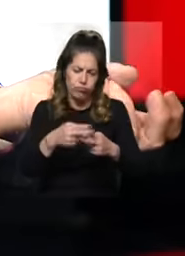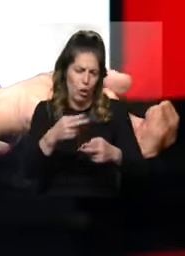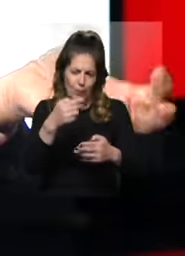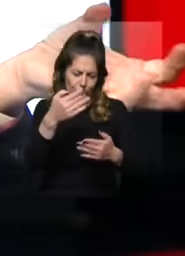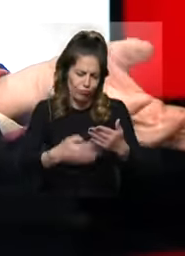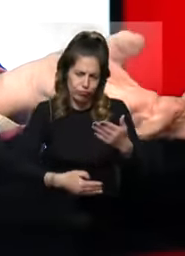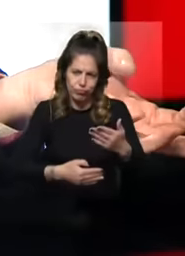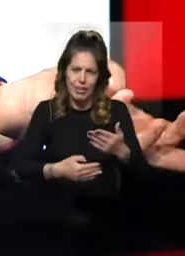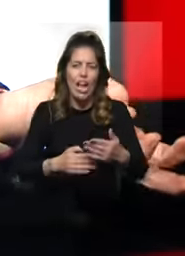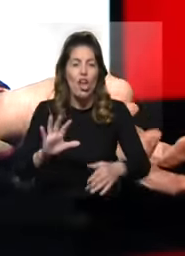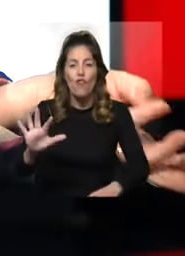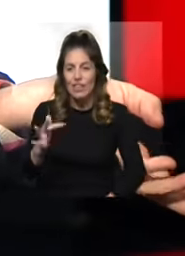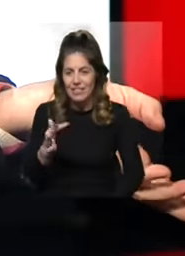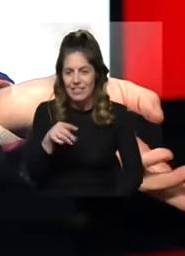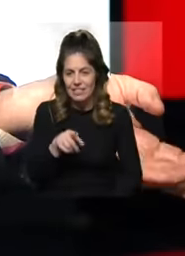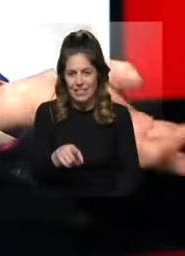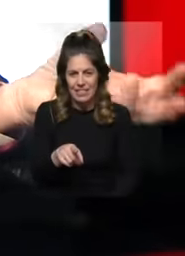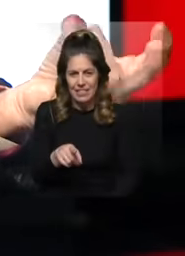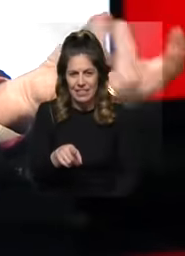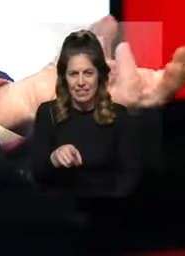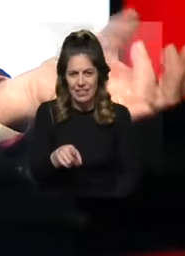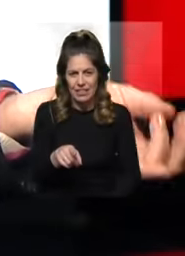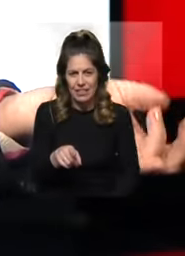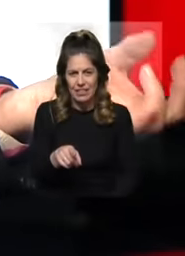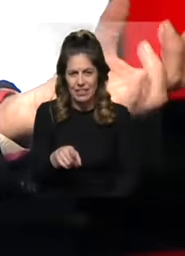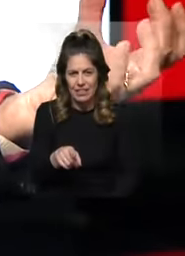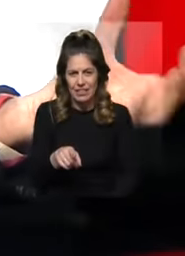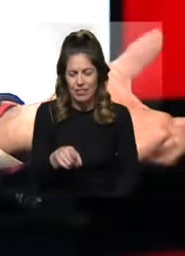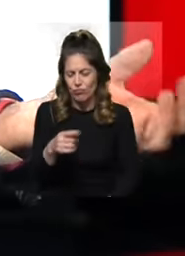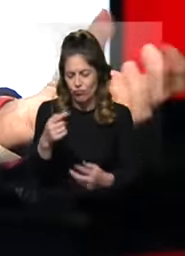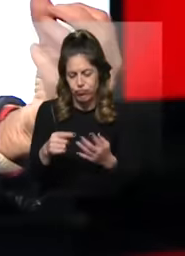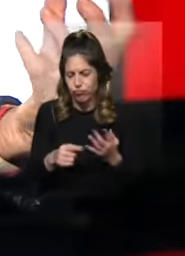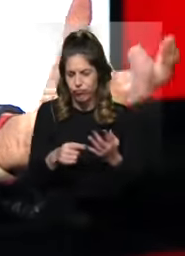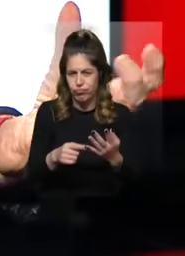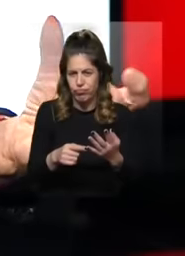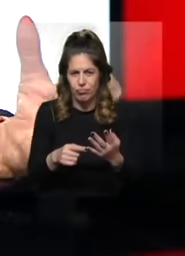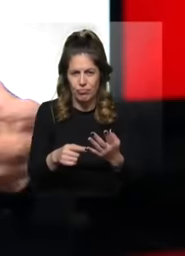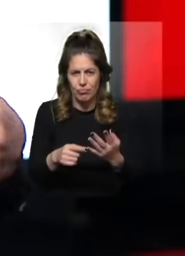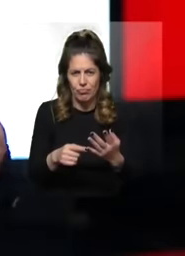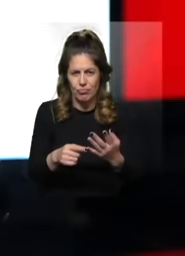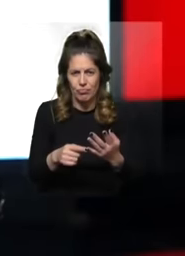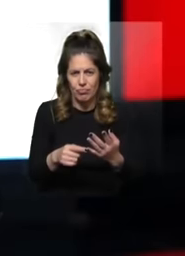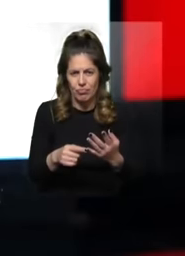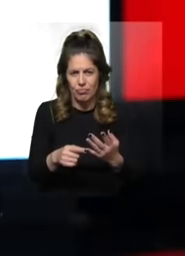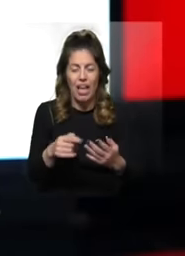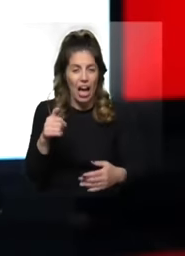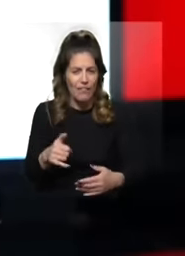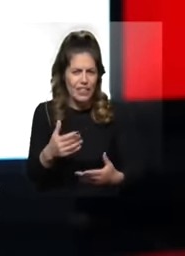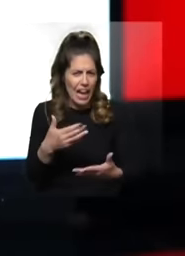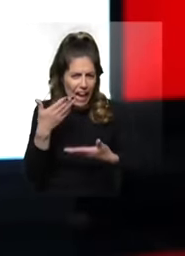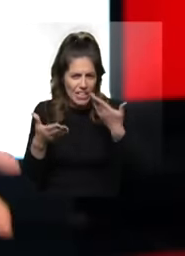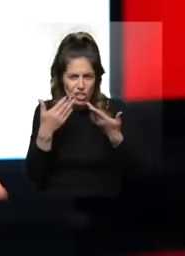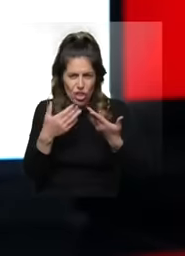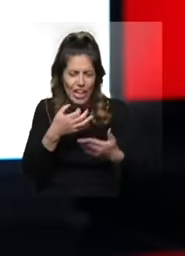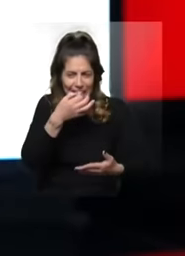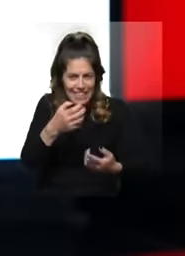Estaba los franceses, que era Jacques Brel era belga, pero bueno, Barbara, Leo Ferré, Brassens. O sea, habían canciones que decían